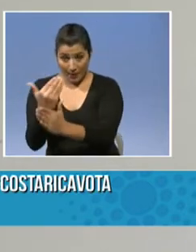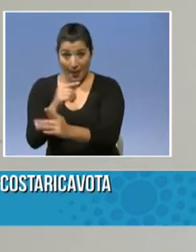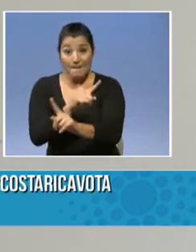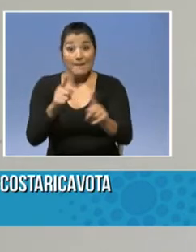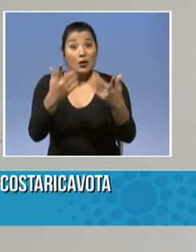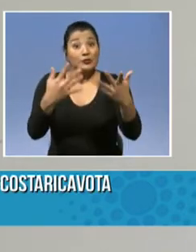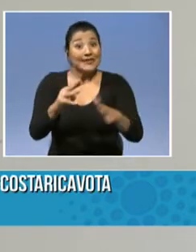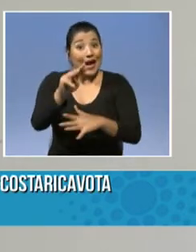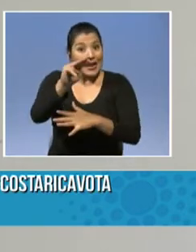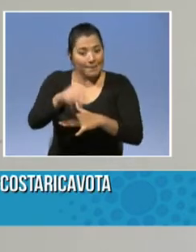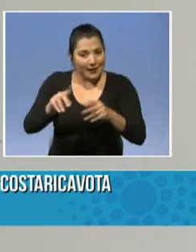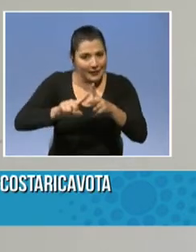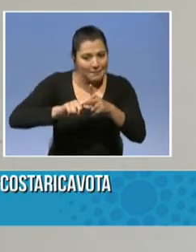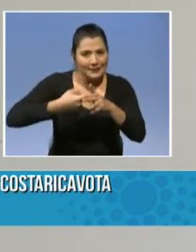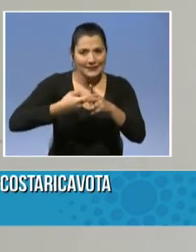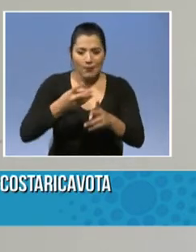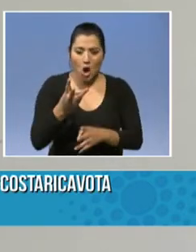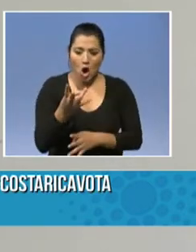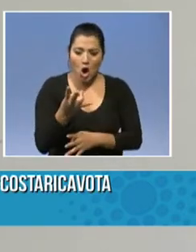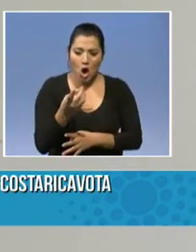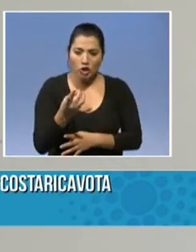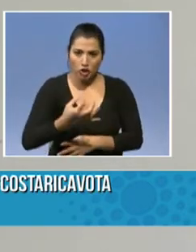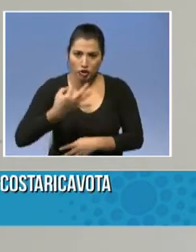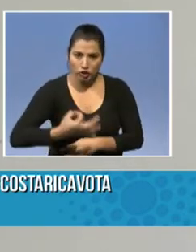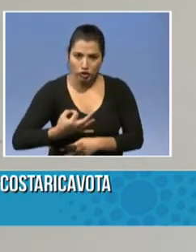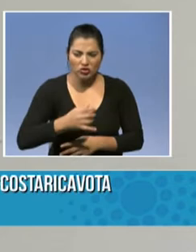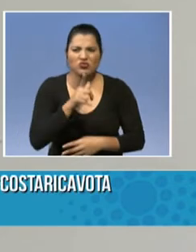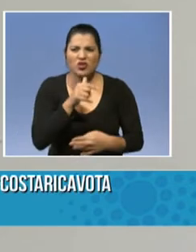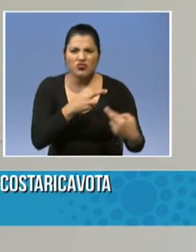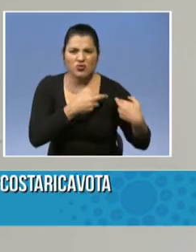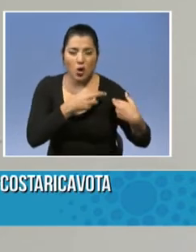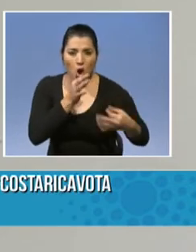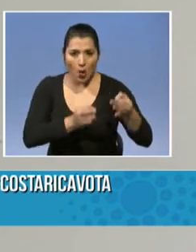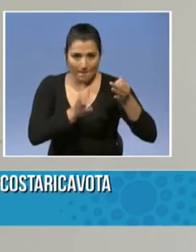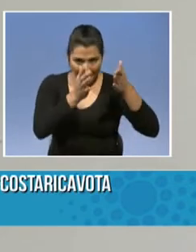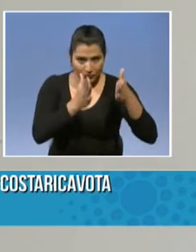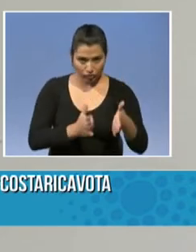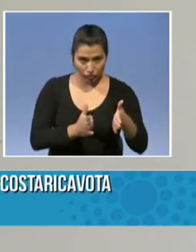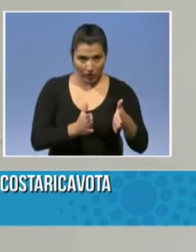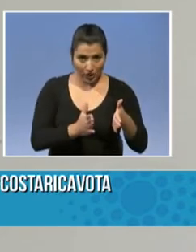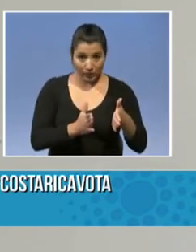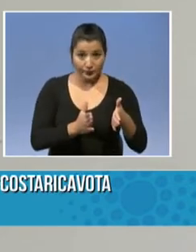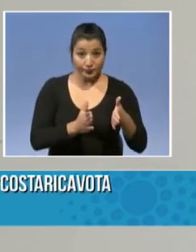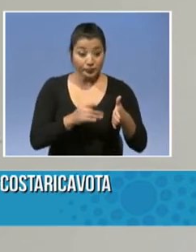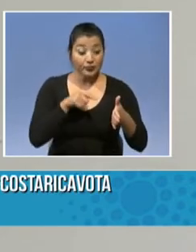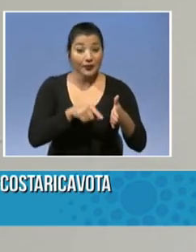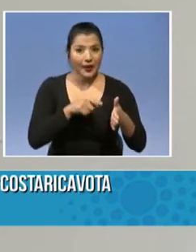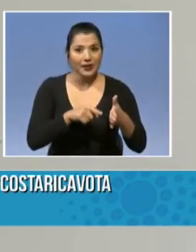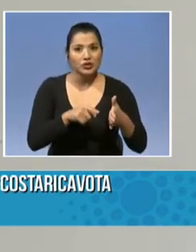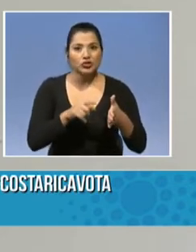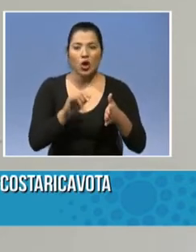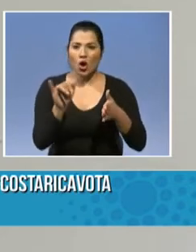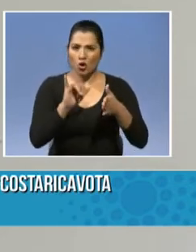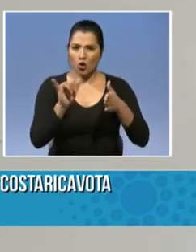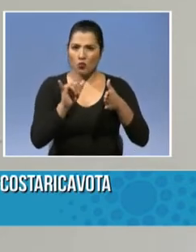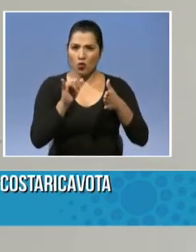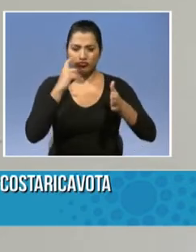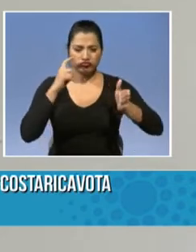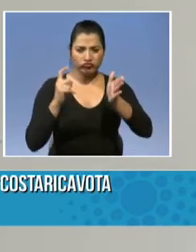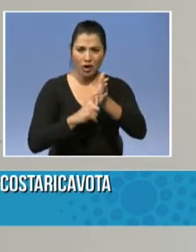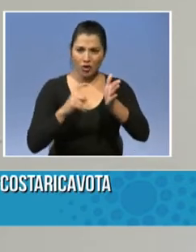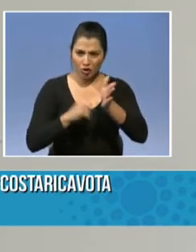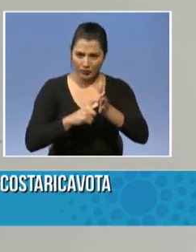el escrutinio definitivo a cargo de los magistrados, corona del blindaje del sufragio en nuestro país, transparente a